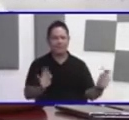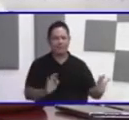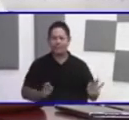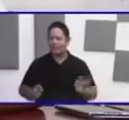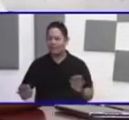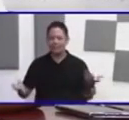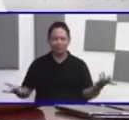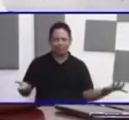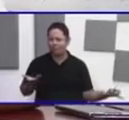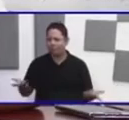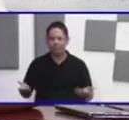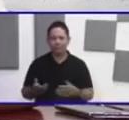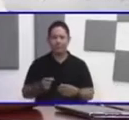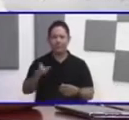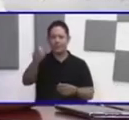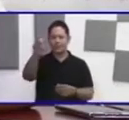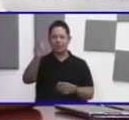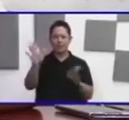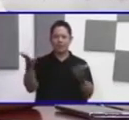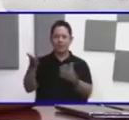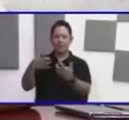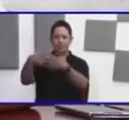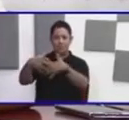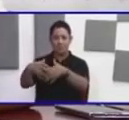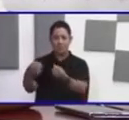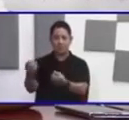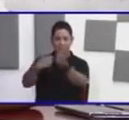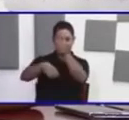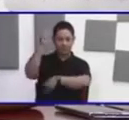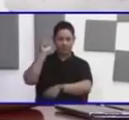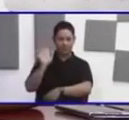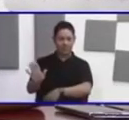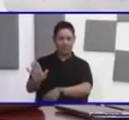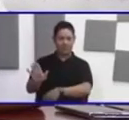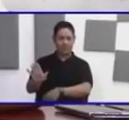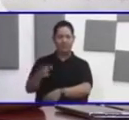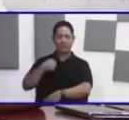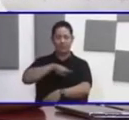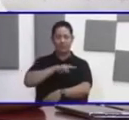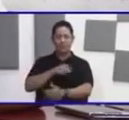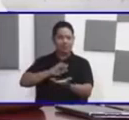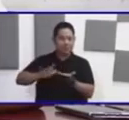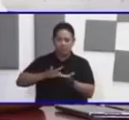proveedor que prácticamente, dentro de la urgencia manifiesta, pudimos lograr tener la posibilidad de ese tipo de